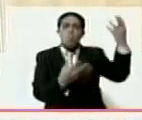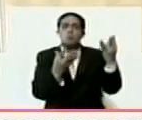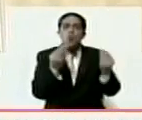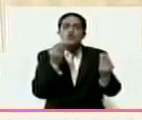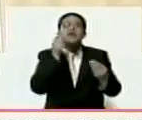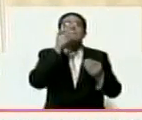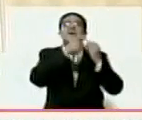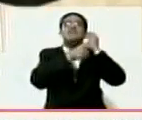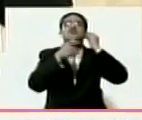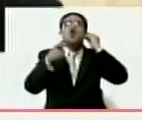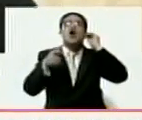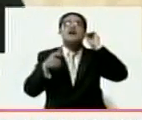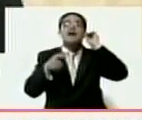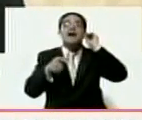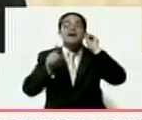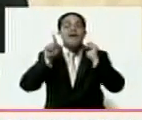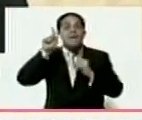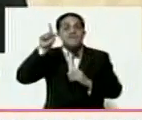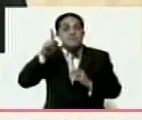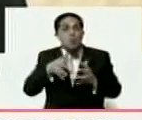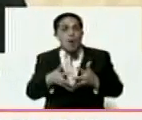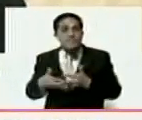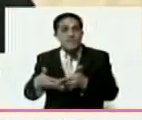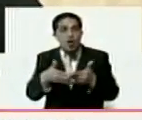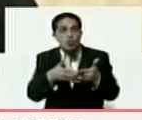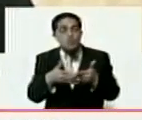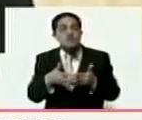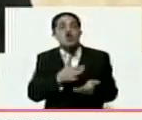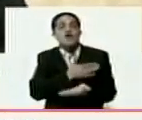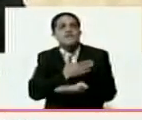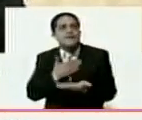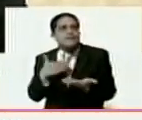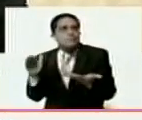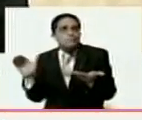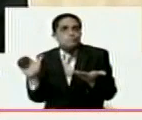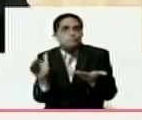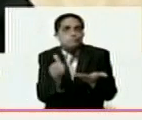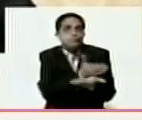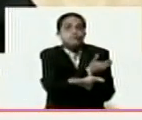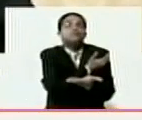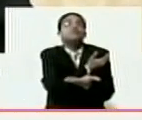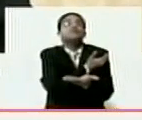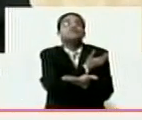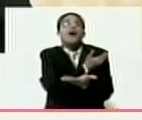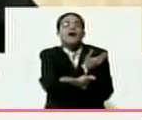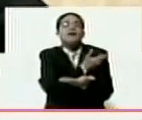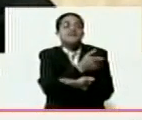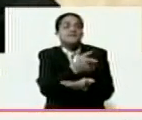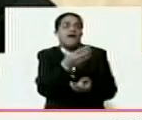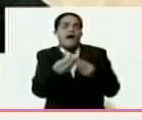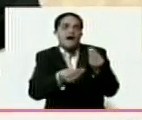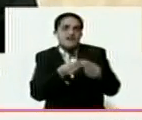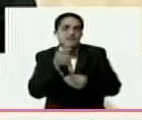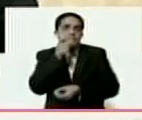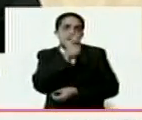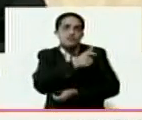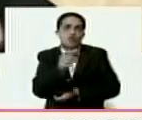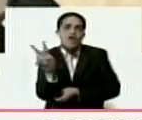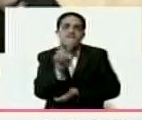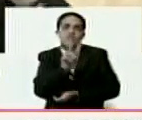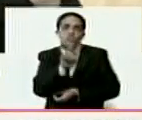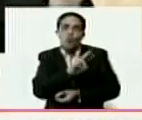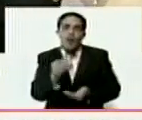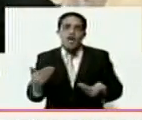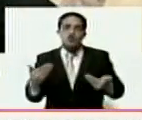desde la Casa Blanca se desarrolla para agredir en todos los niveles al pueblo venezolano.